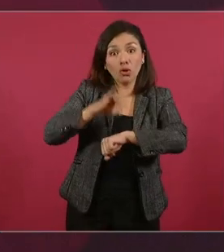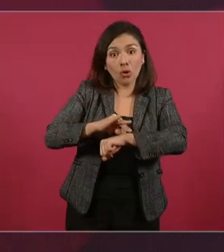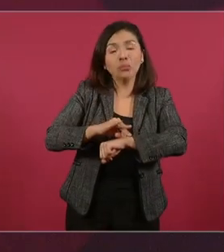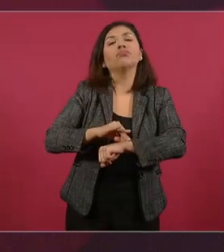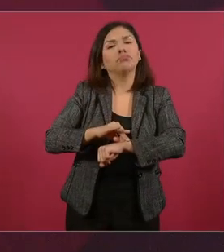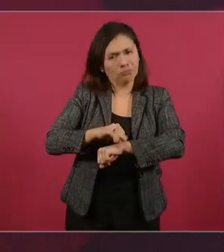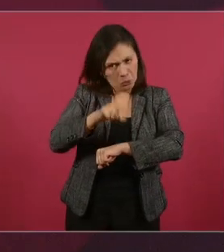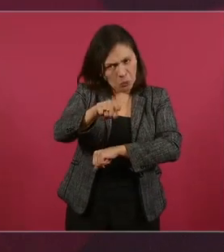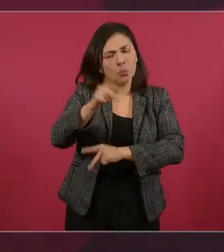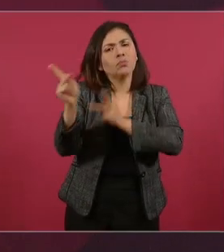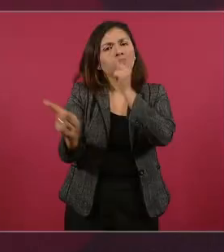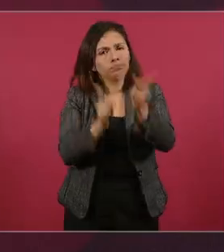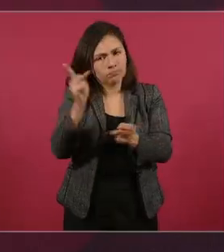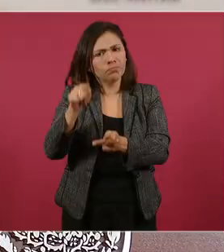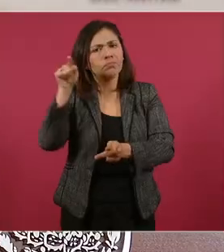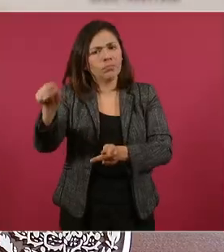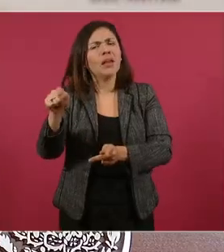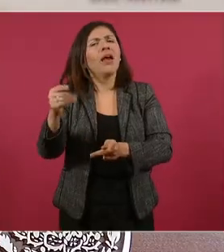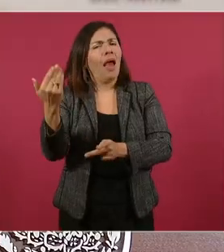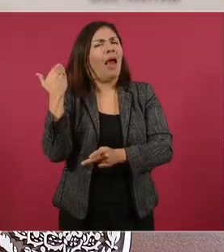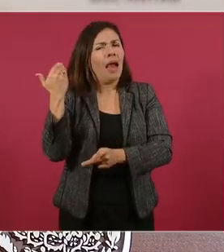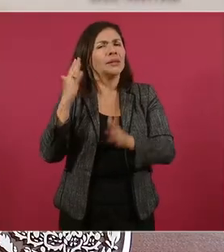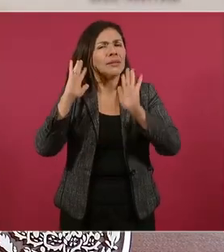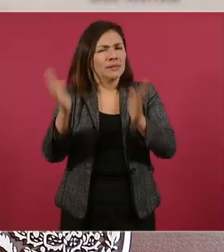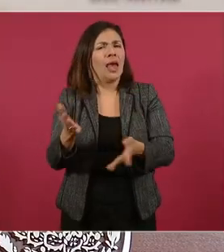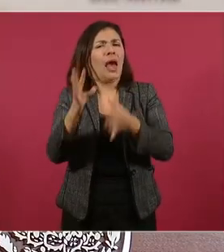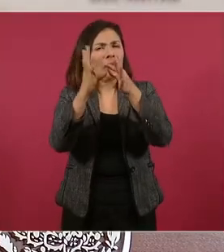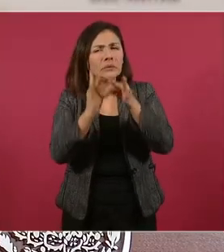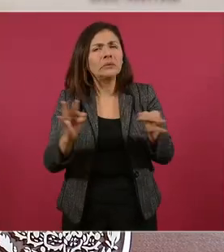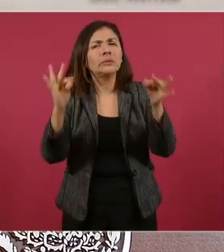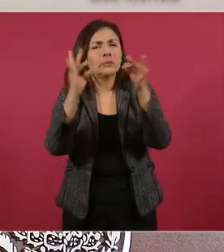que les vuelvan a informar. Ya lo han hecho,